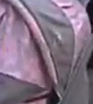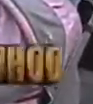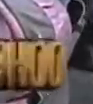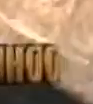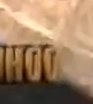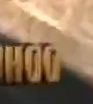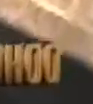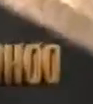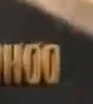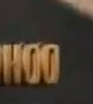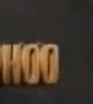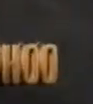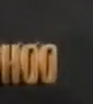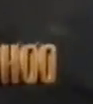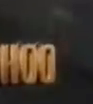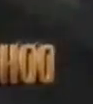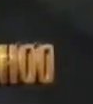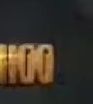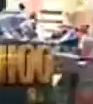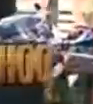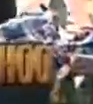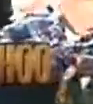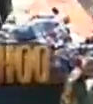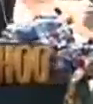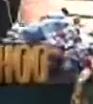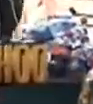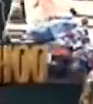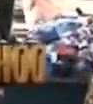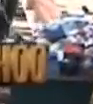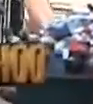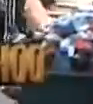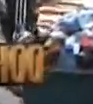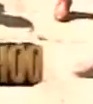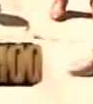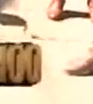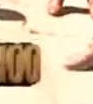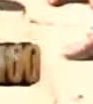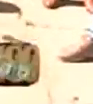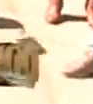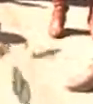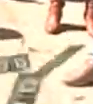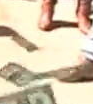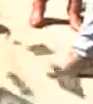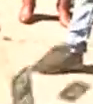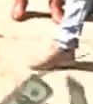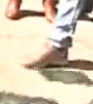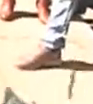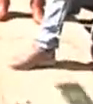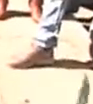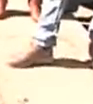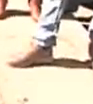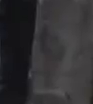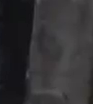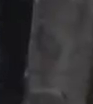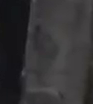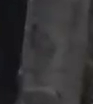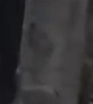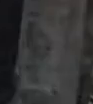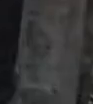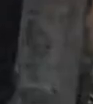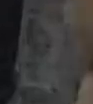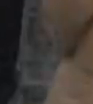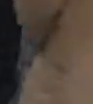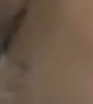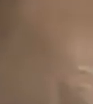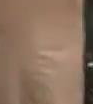el gran reality que le regala $10,000 por Gama con la mejor cobertura del país. Solo tiene que asistir a Gama Guayaquil